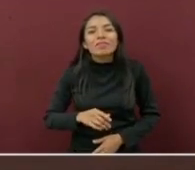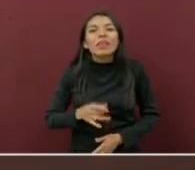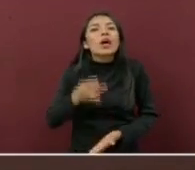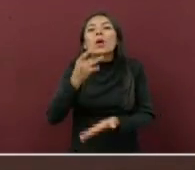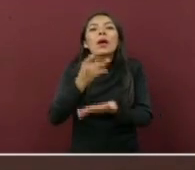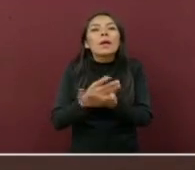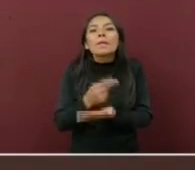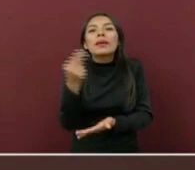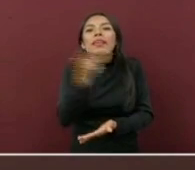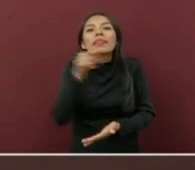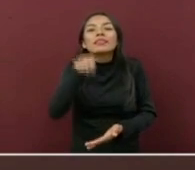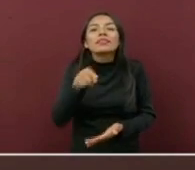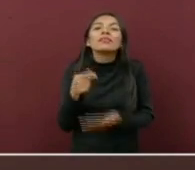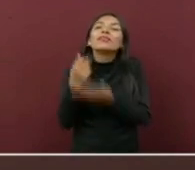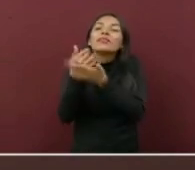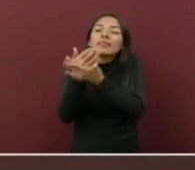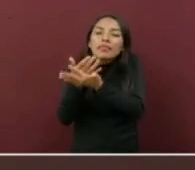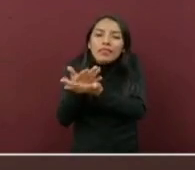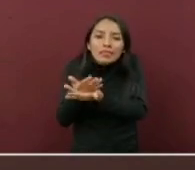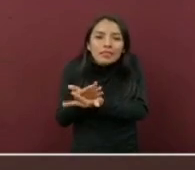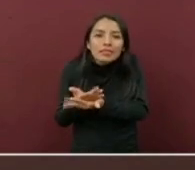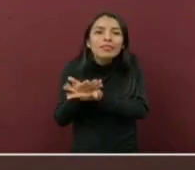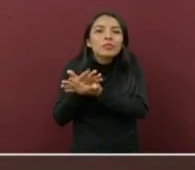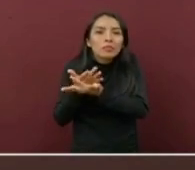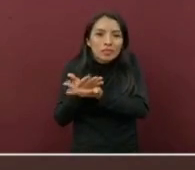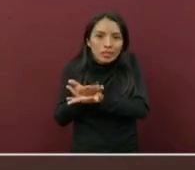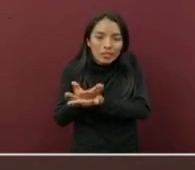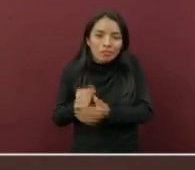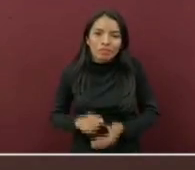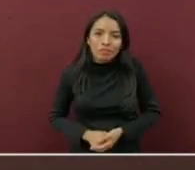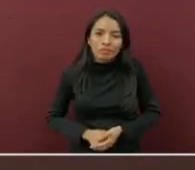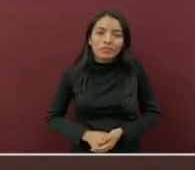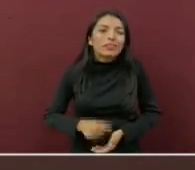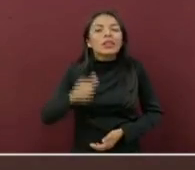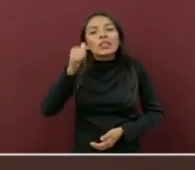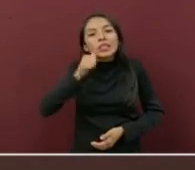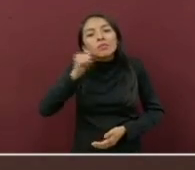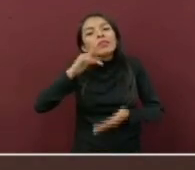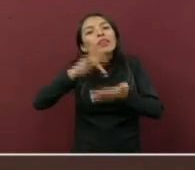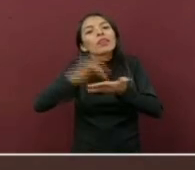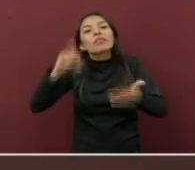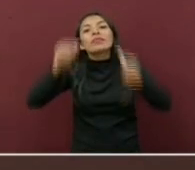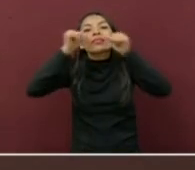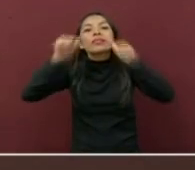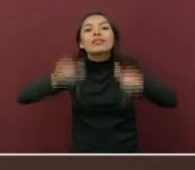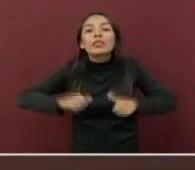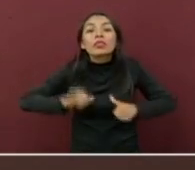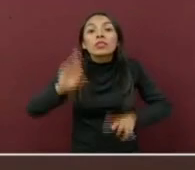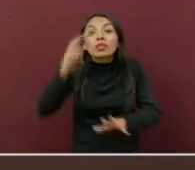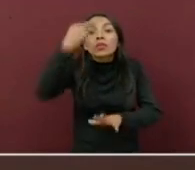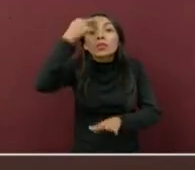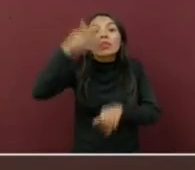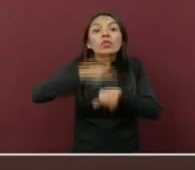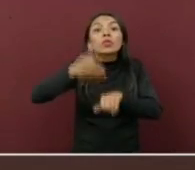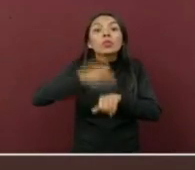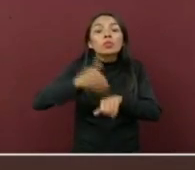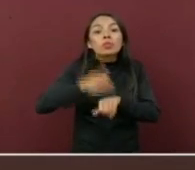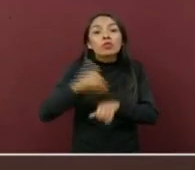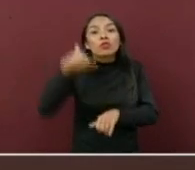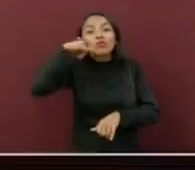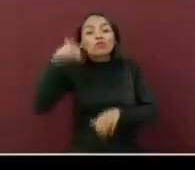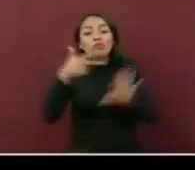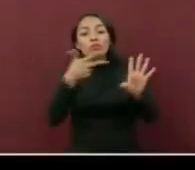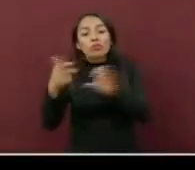correspondiente y como siempre les agradezco mucho la atención y les recuerdo el número 800